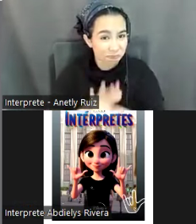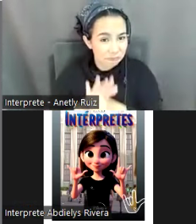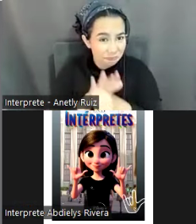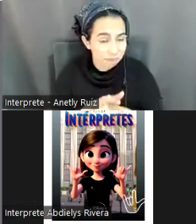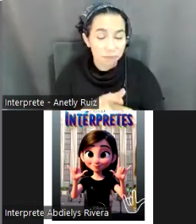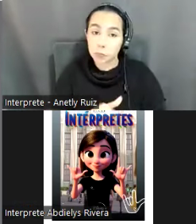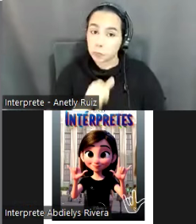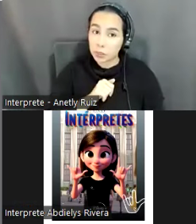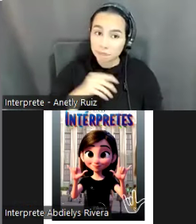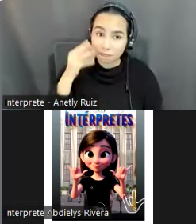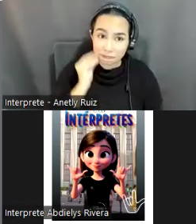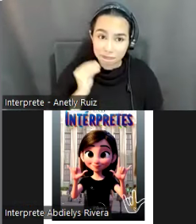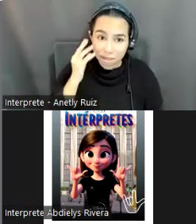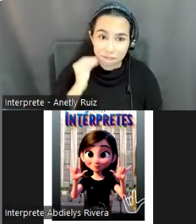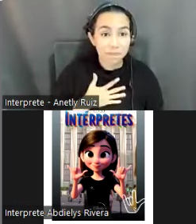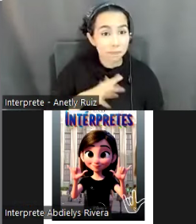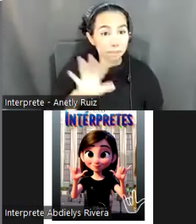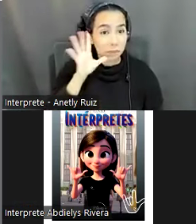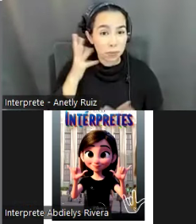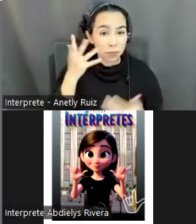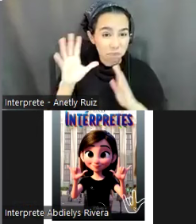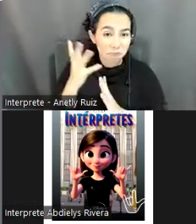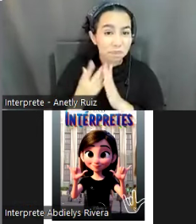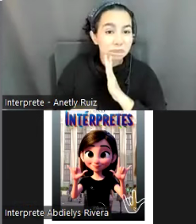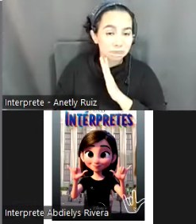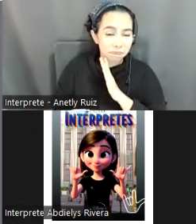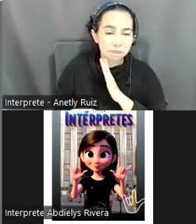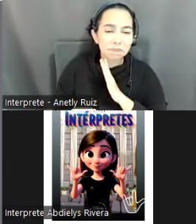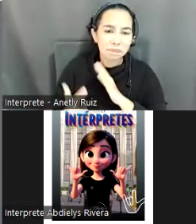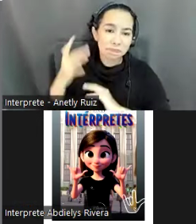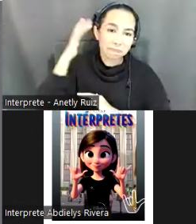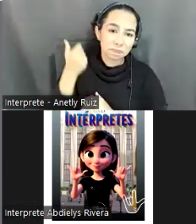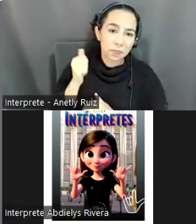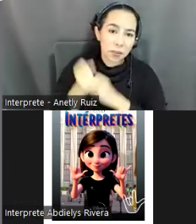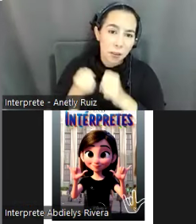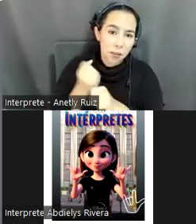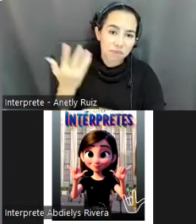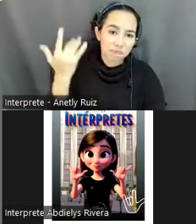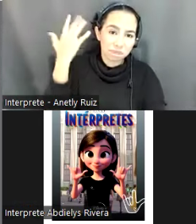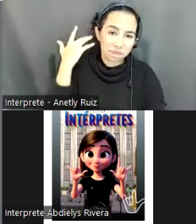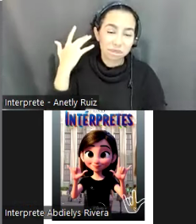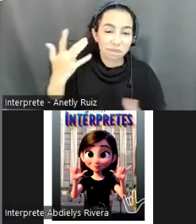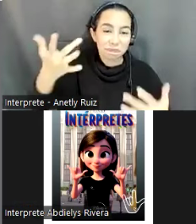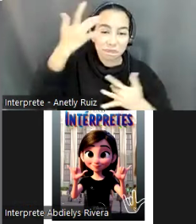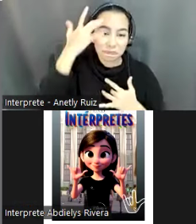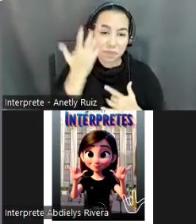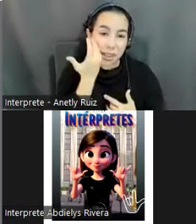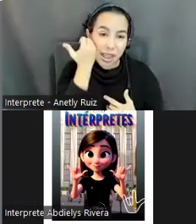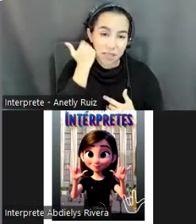fui cuidadora en un momento dado, mi mamá Bella falleció de cáncer hace casi 10 años y es un